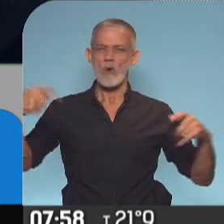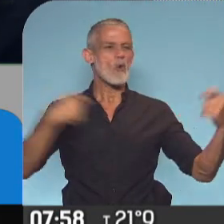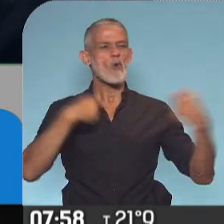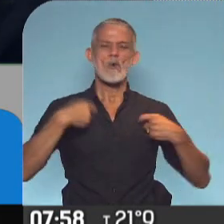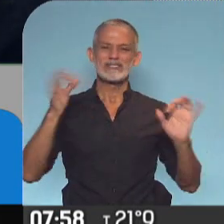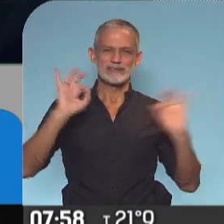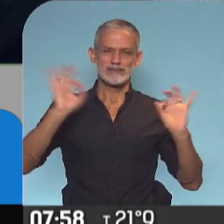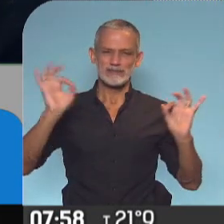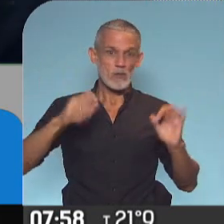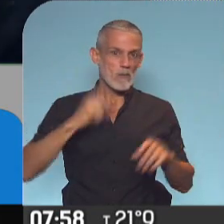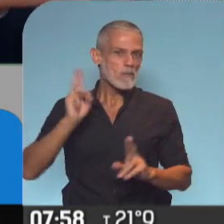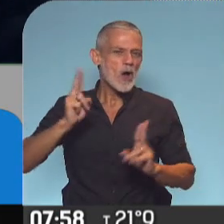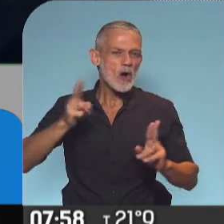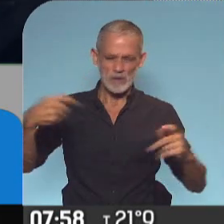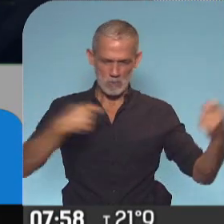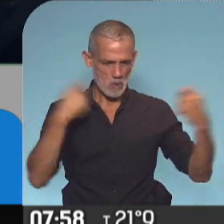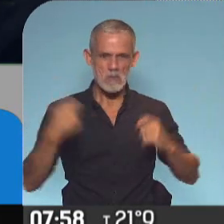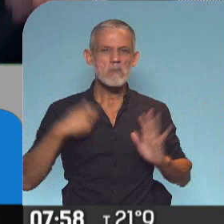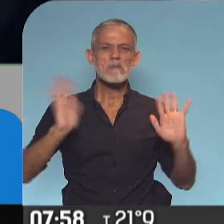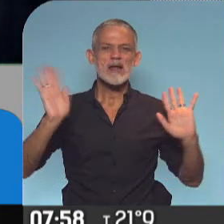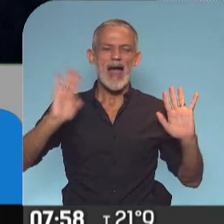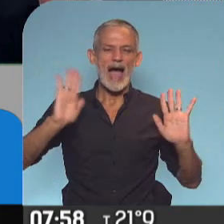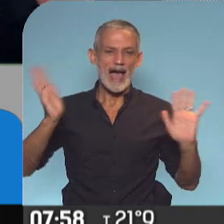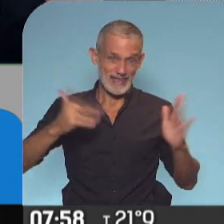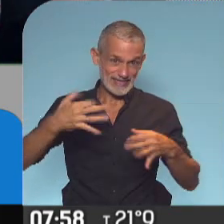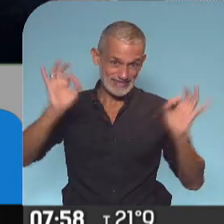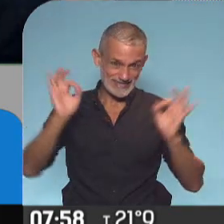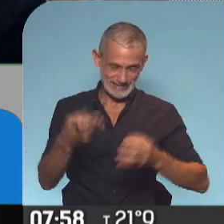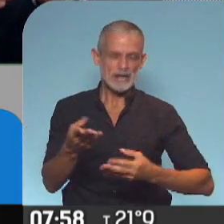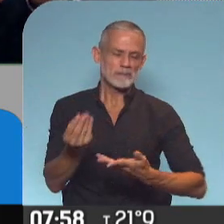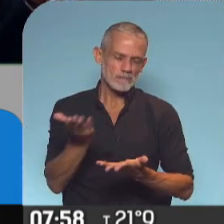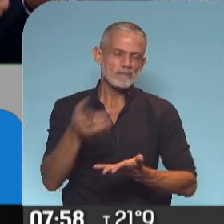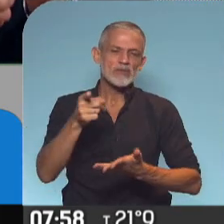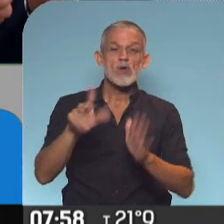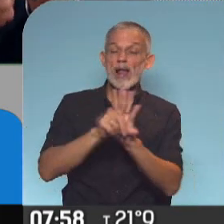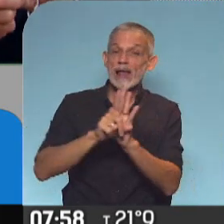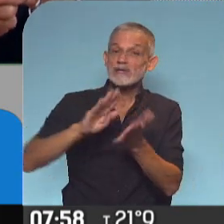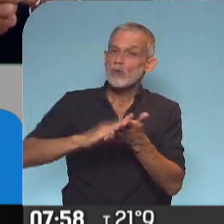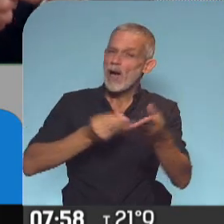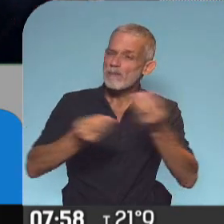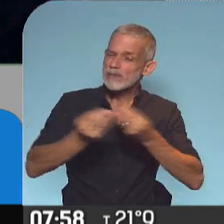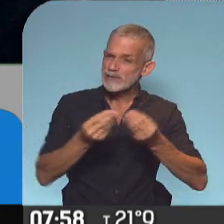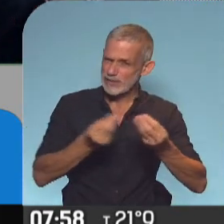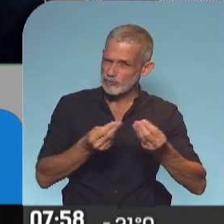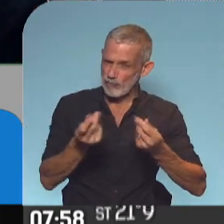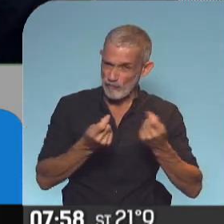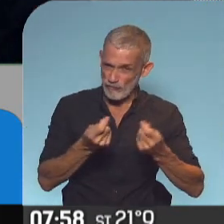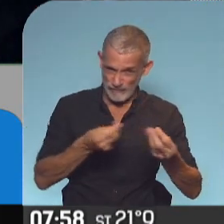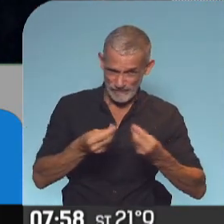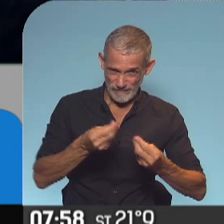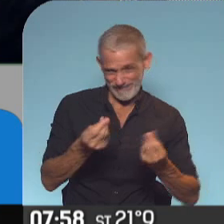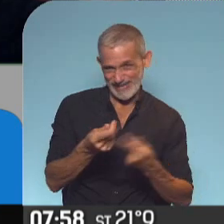absoluta de jurisdicción y no puede ser penalizado de ninguna manera. Por otra parte, la ley de administración financiera